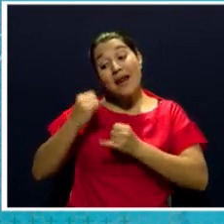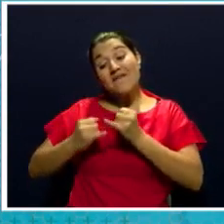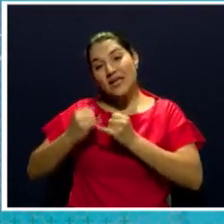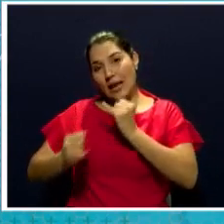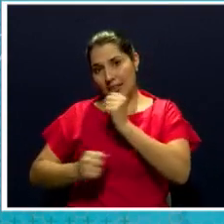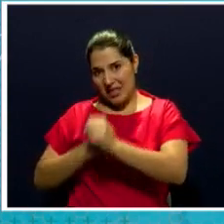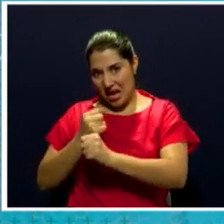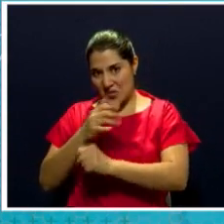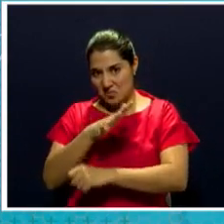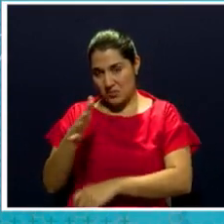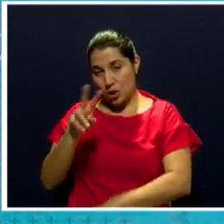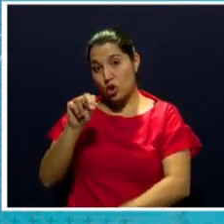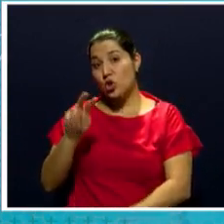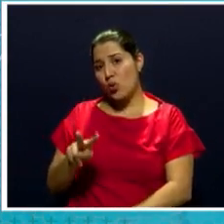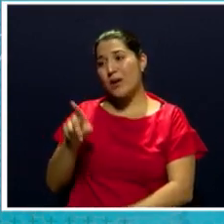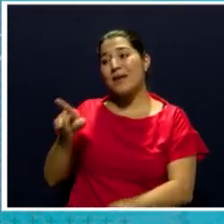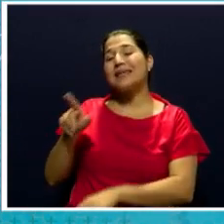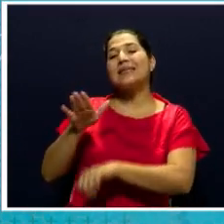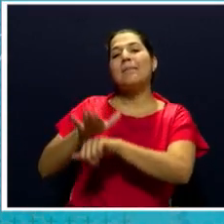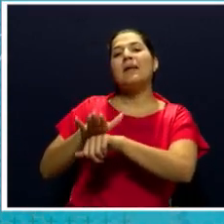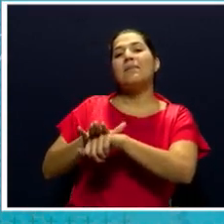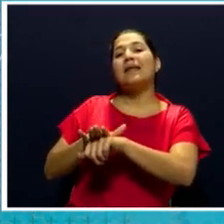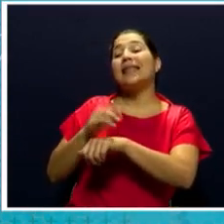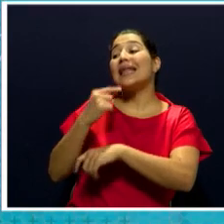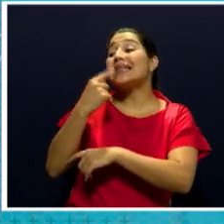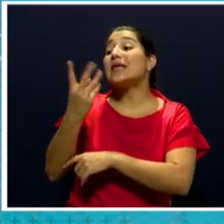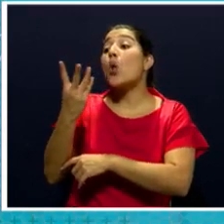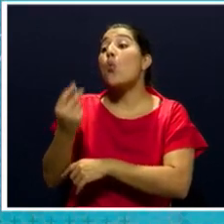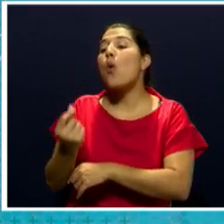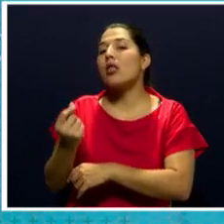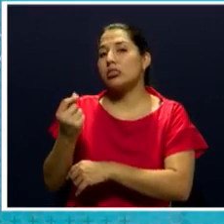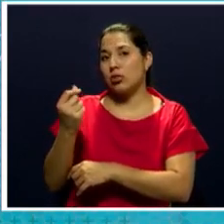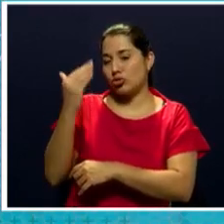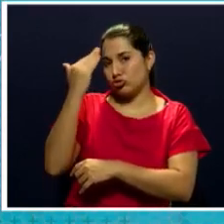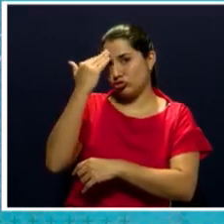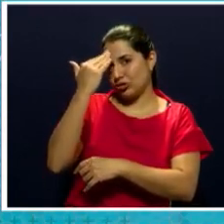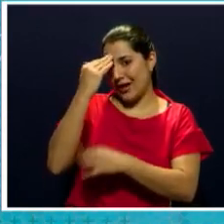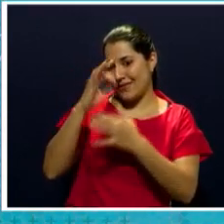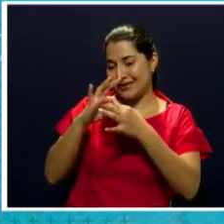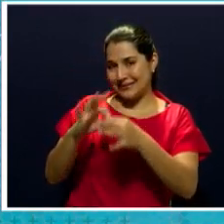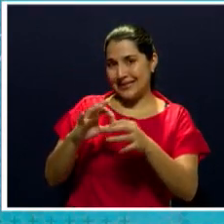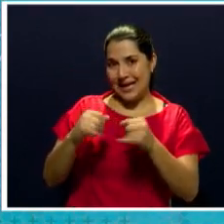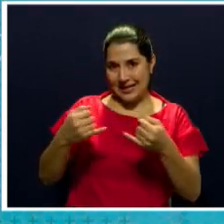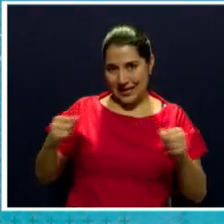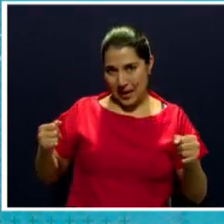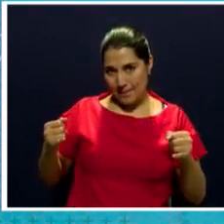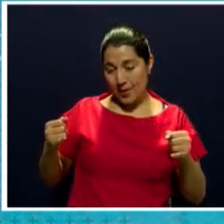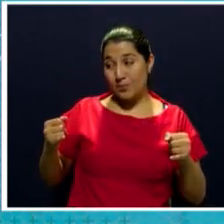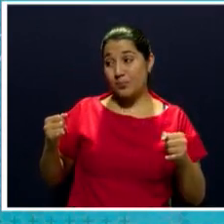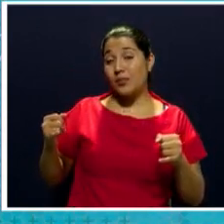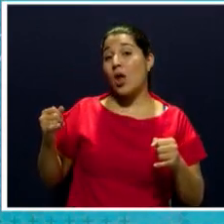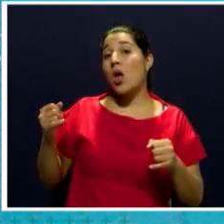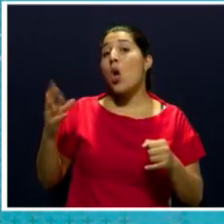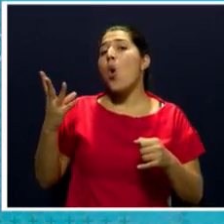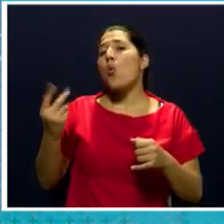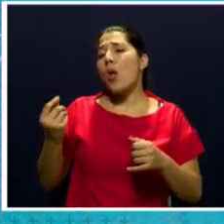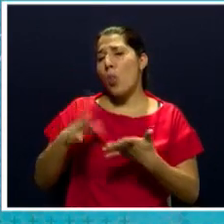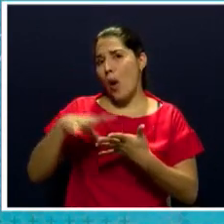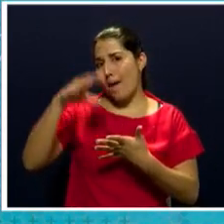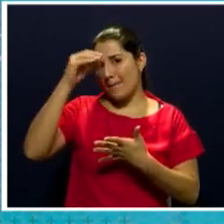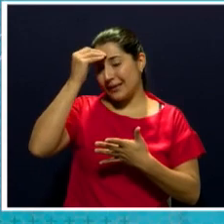prueba que certifica el nivel de dominio lingüístico que los estudiantes han adquirido como producto de su exposición al idioma